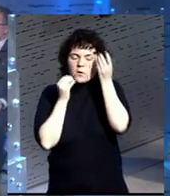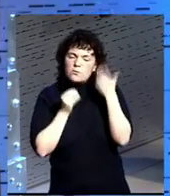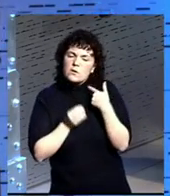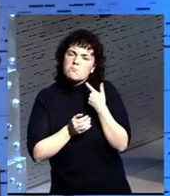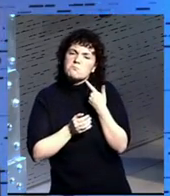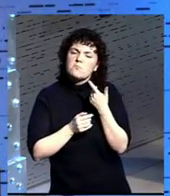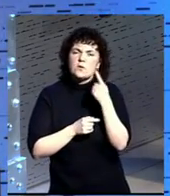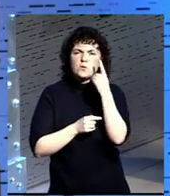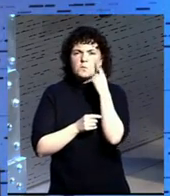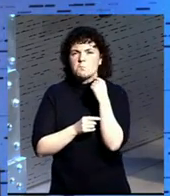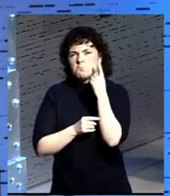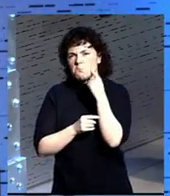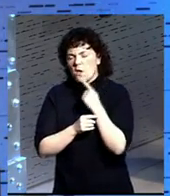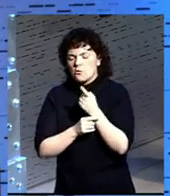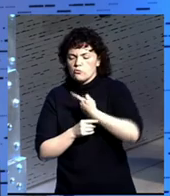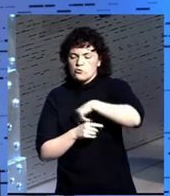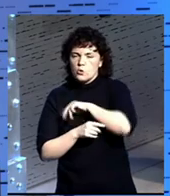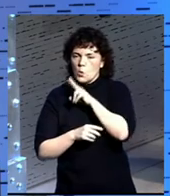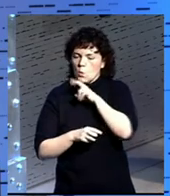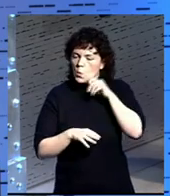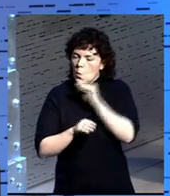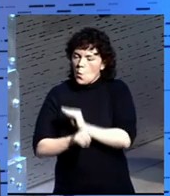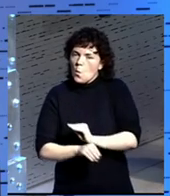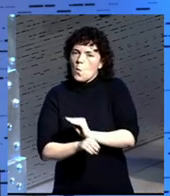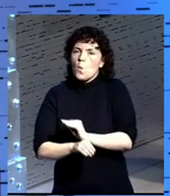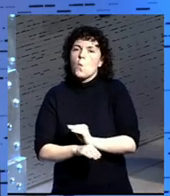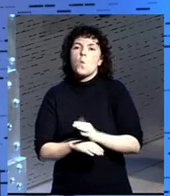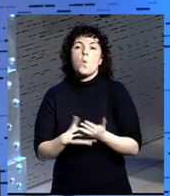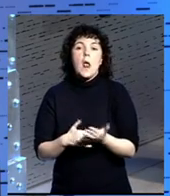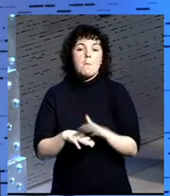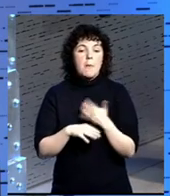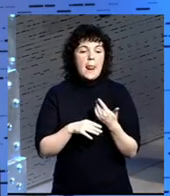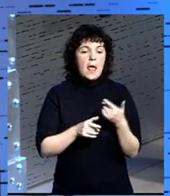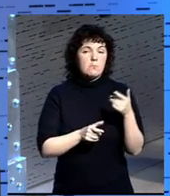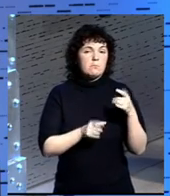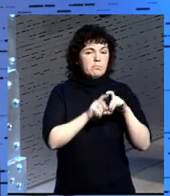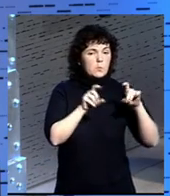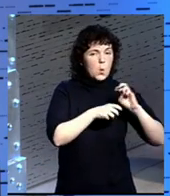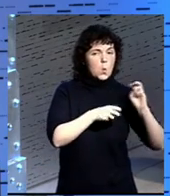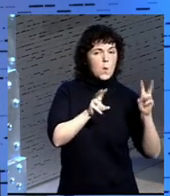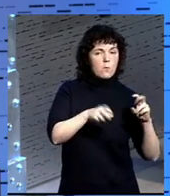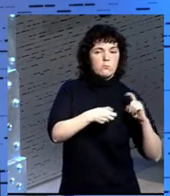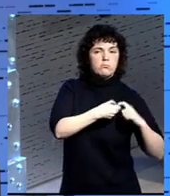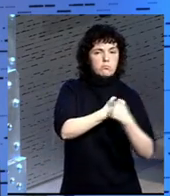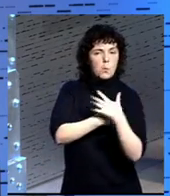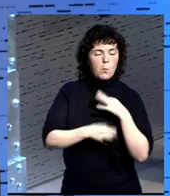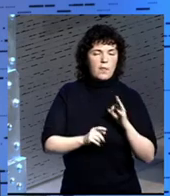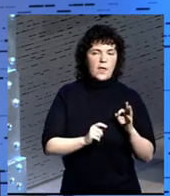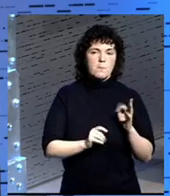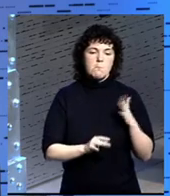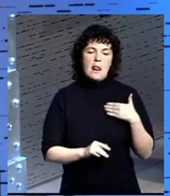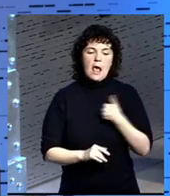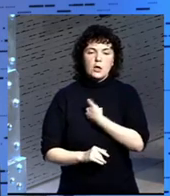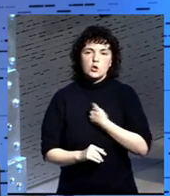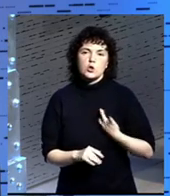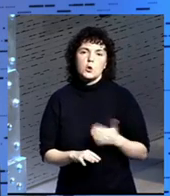los bancos atesoramos y gozamos de él, que para que los nuevos entrantes puedan tener un rol que